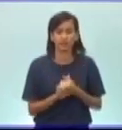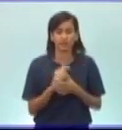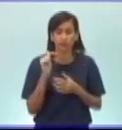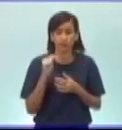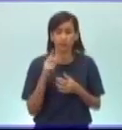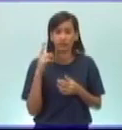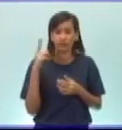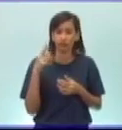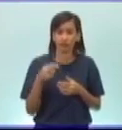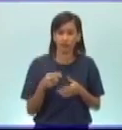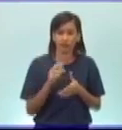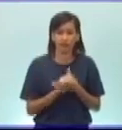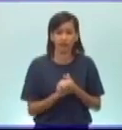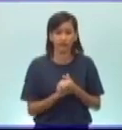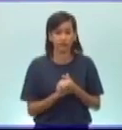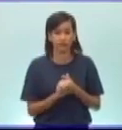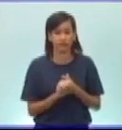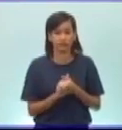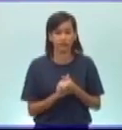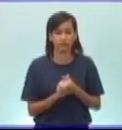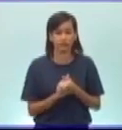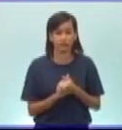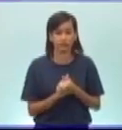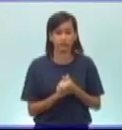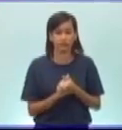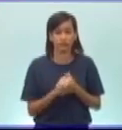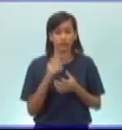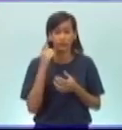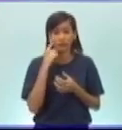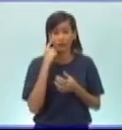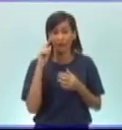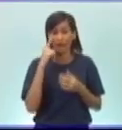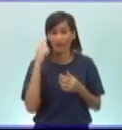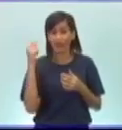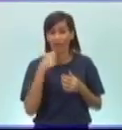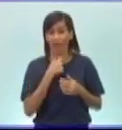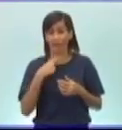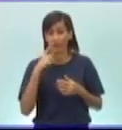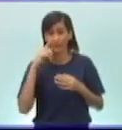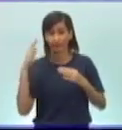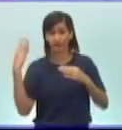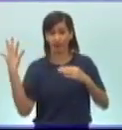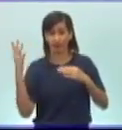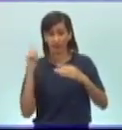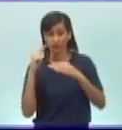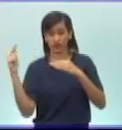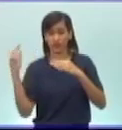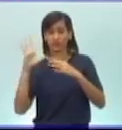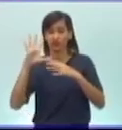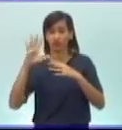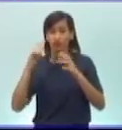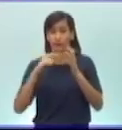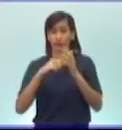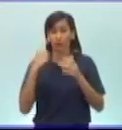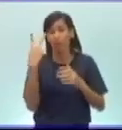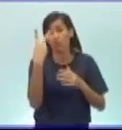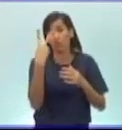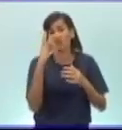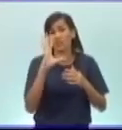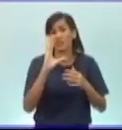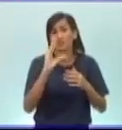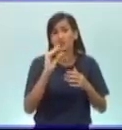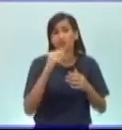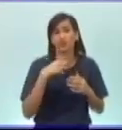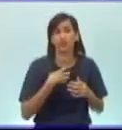la cantidad de veces que se multiplica esta base, como está aquí a la derecha. Es decir, que este 2 me está diciendo que yo